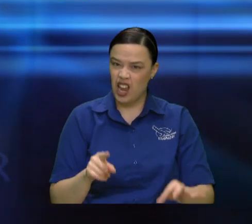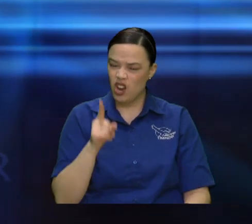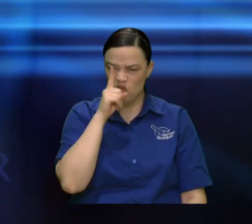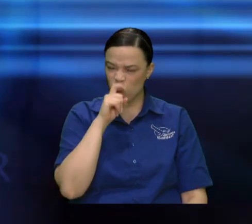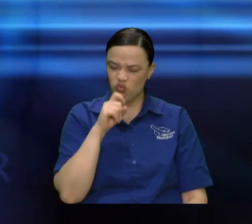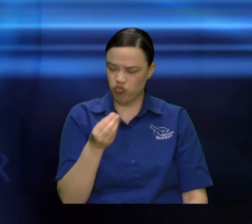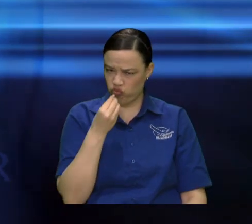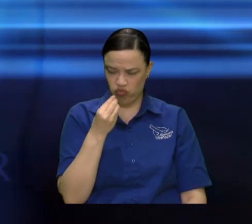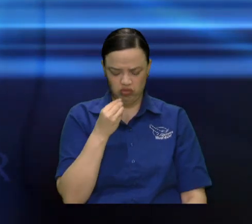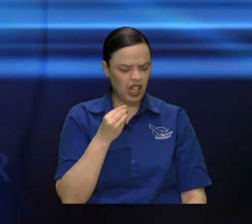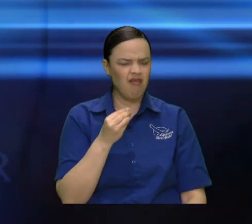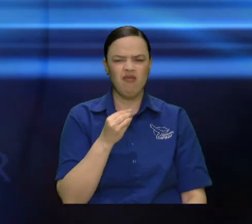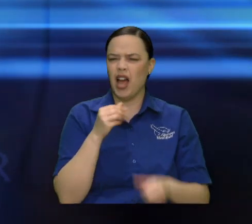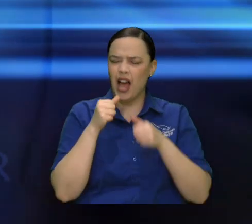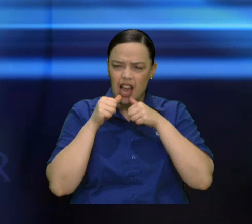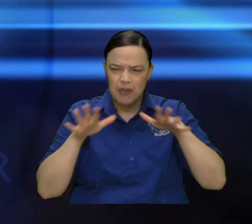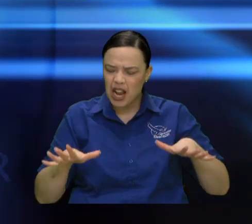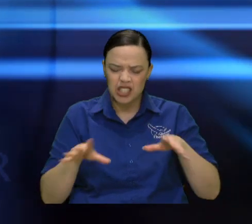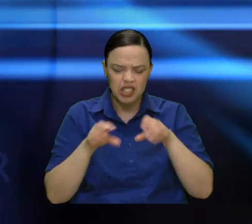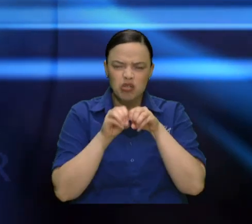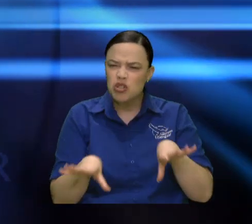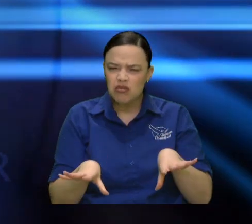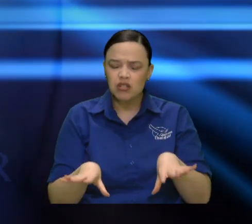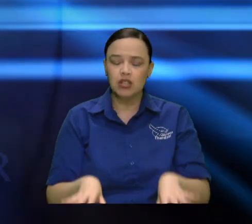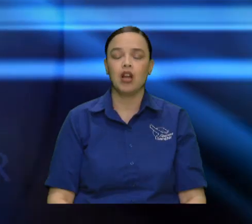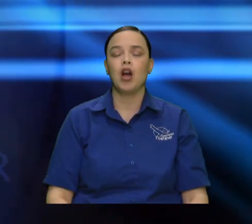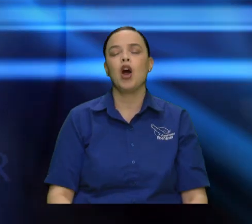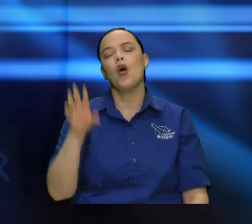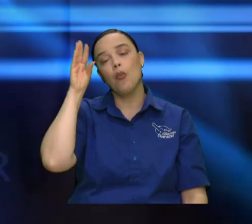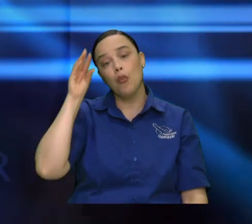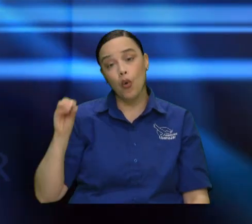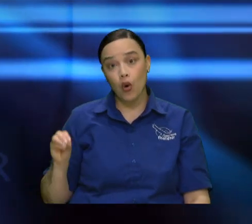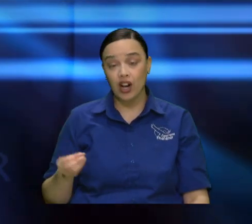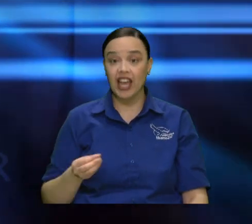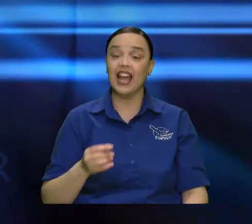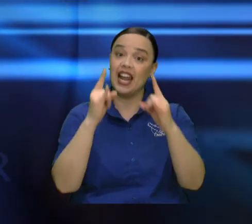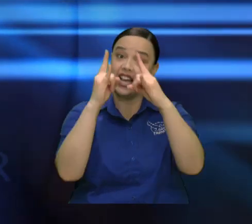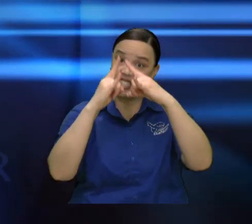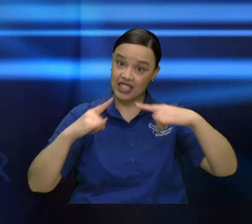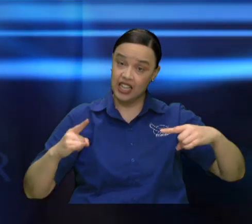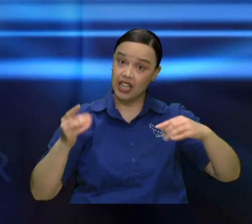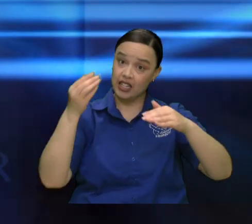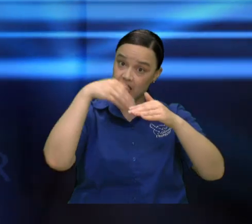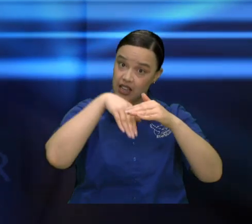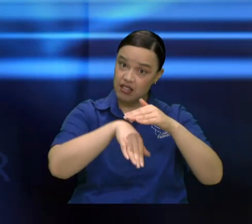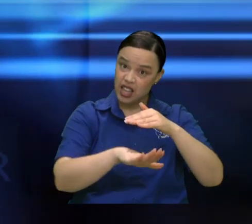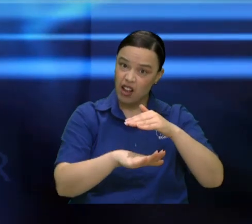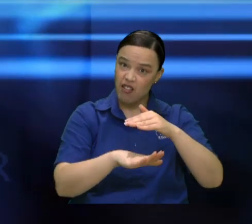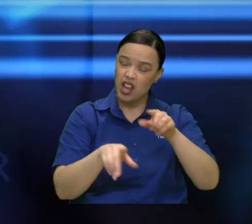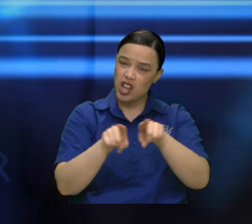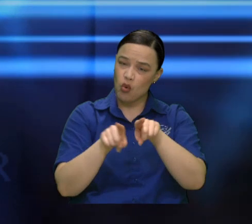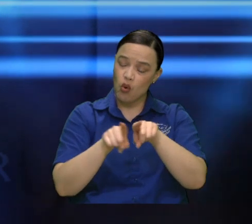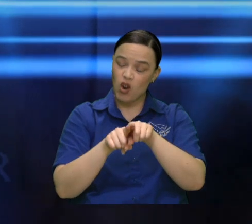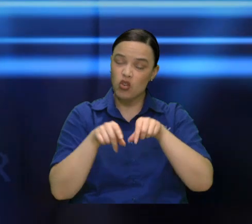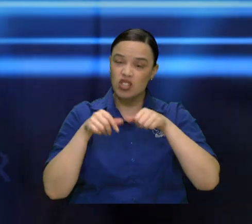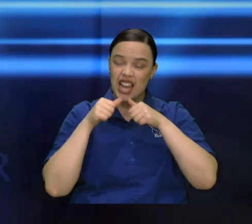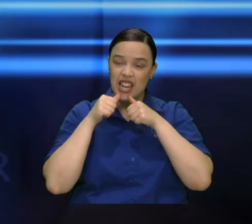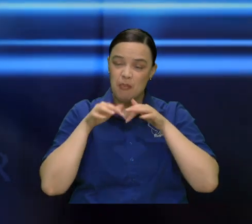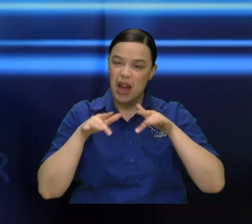ni wayne y asno porque subían con su ganado y sus tiendas y entraban como langostas en multitud